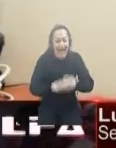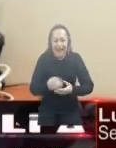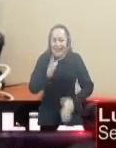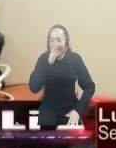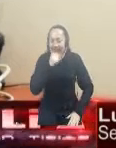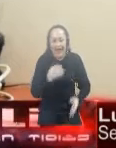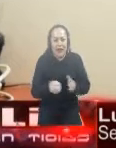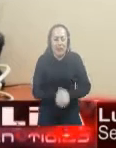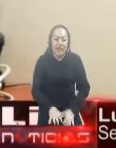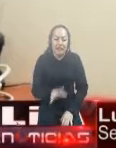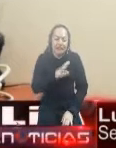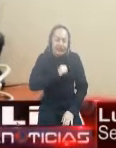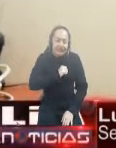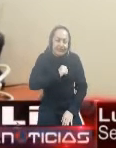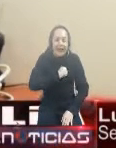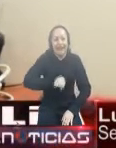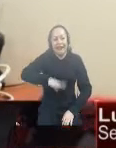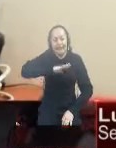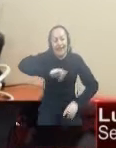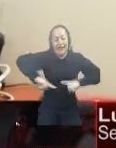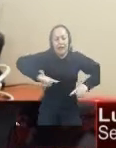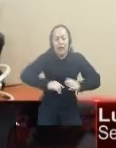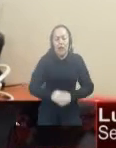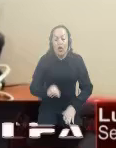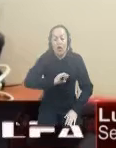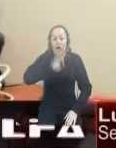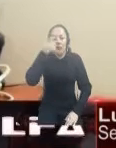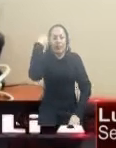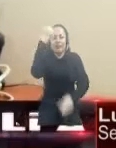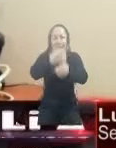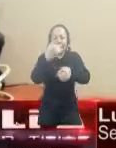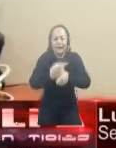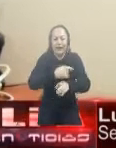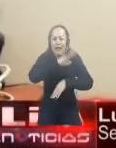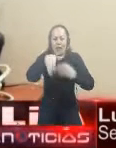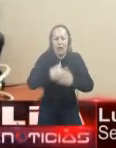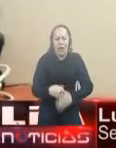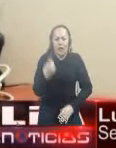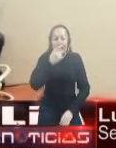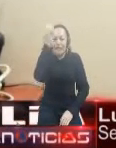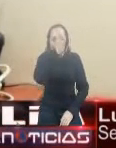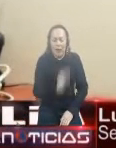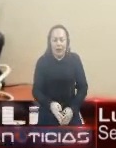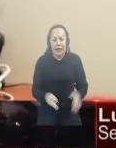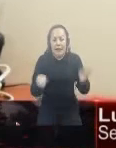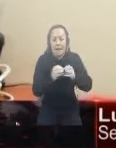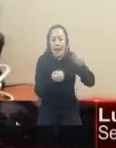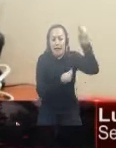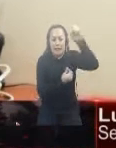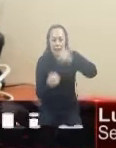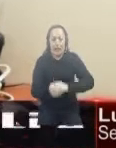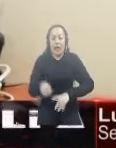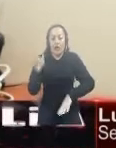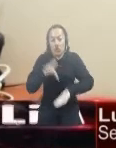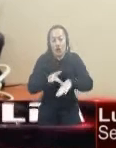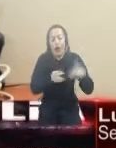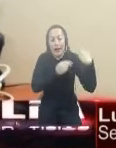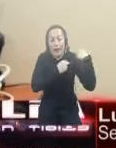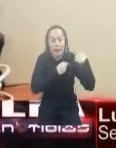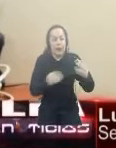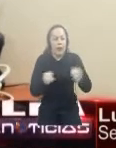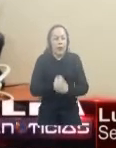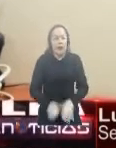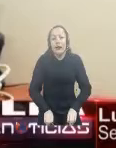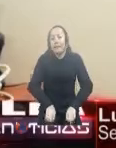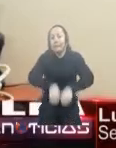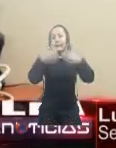Desafortunadamente, esta administración pues nunca cumplía con su total del 100% de inversión que le tocaba, y eso perjudicaba